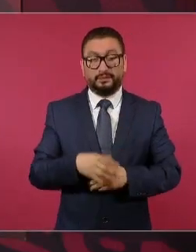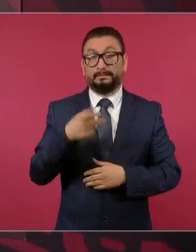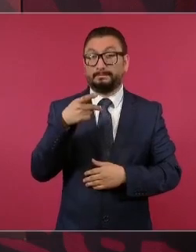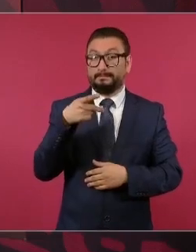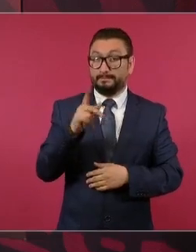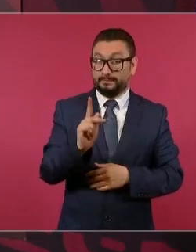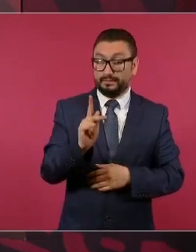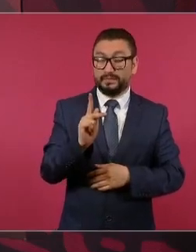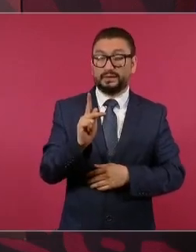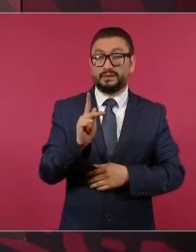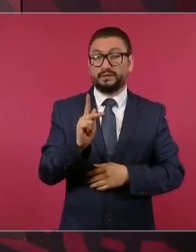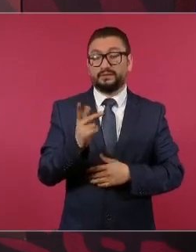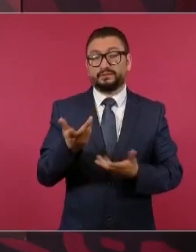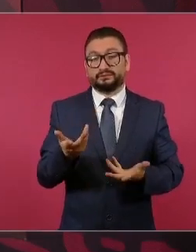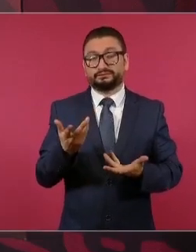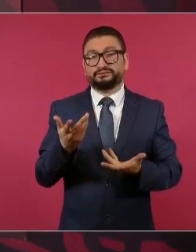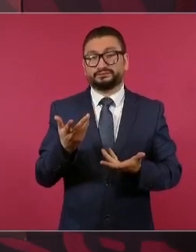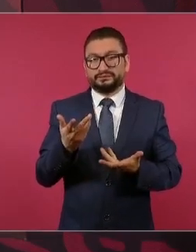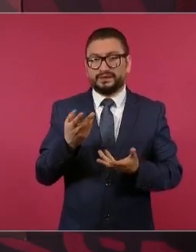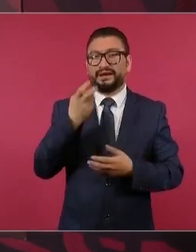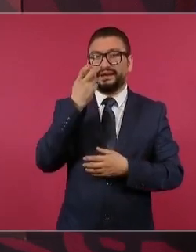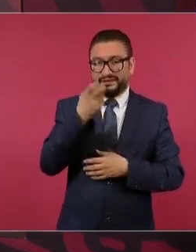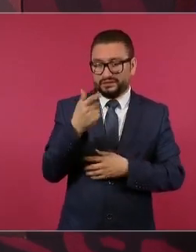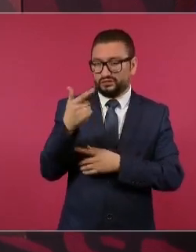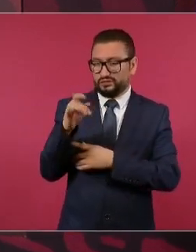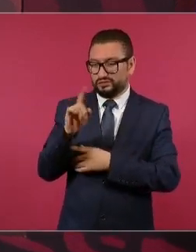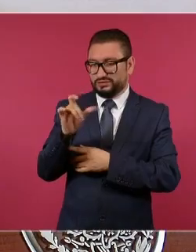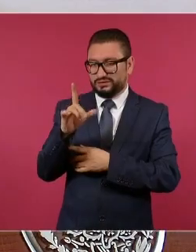Pero esto es lo de Gonzalo.